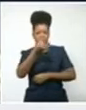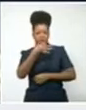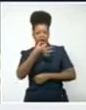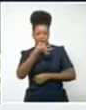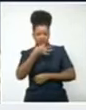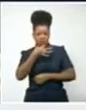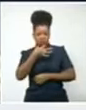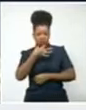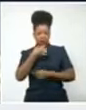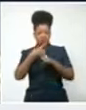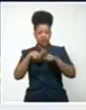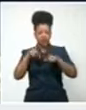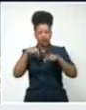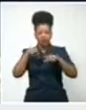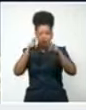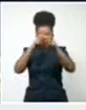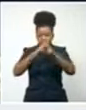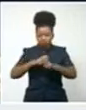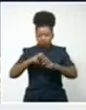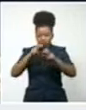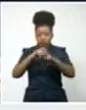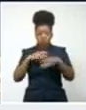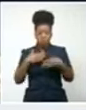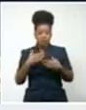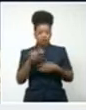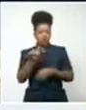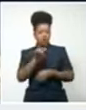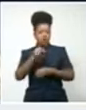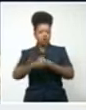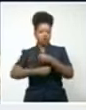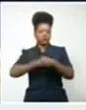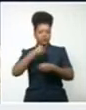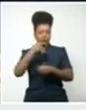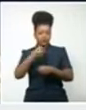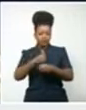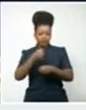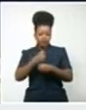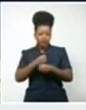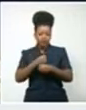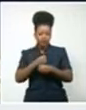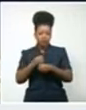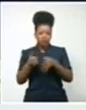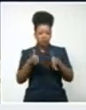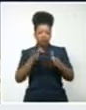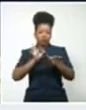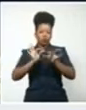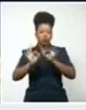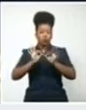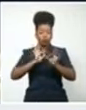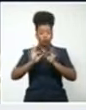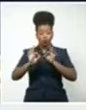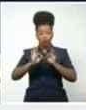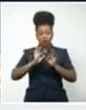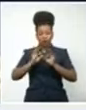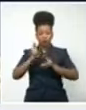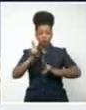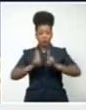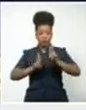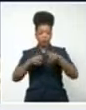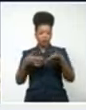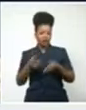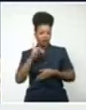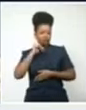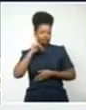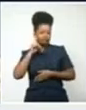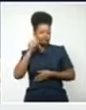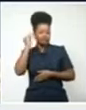revisando para utilizarla con cierta cautela, de acuerdo a un grupo de observaciones